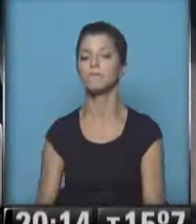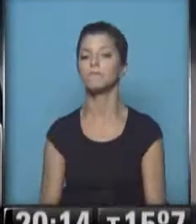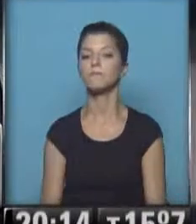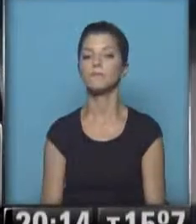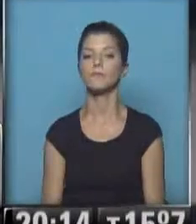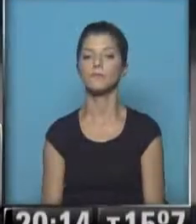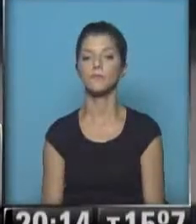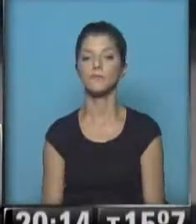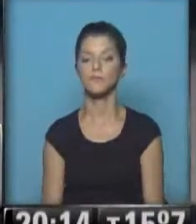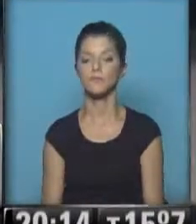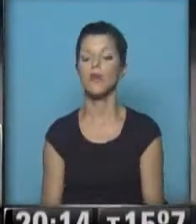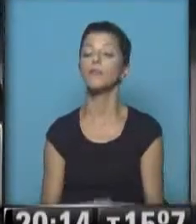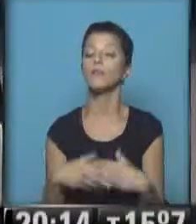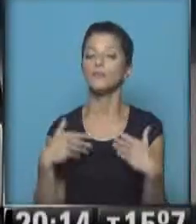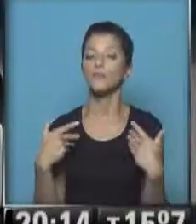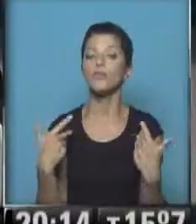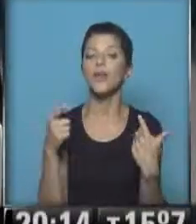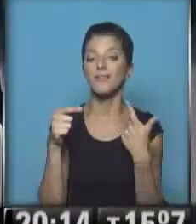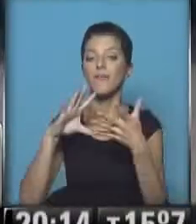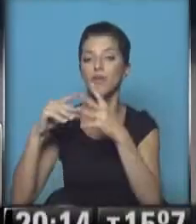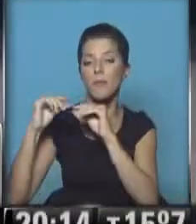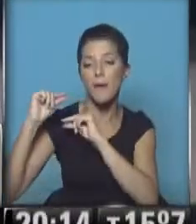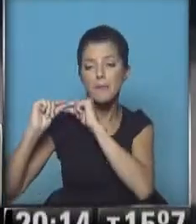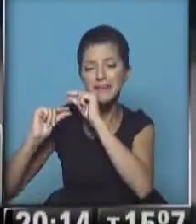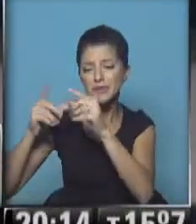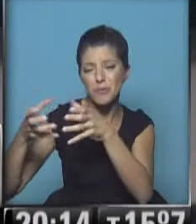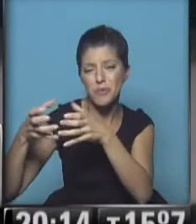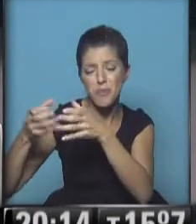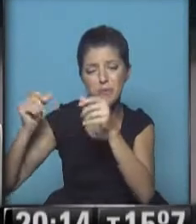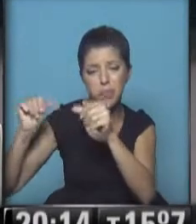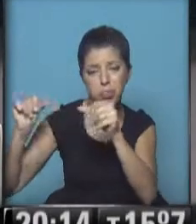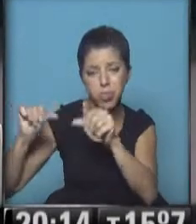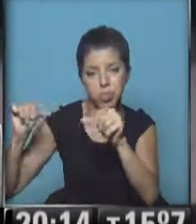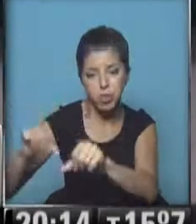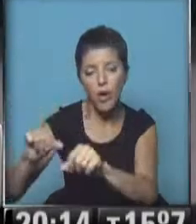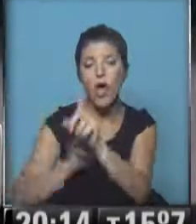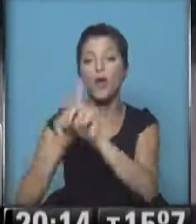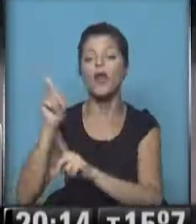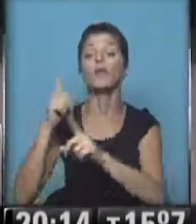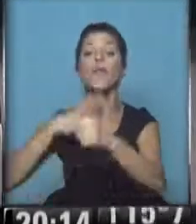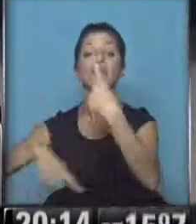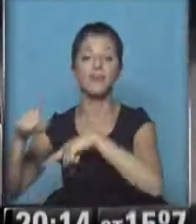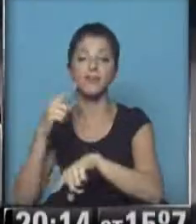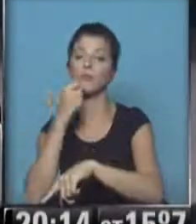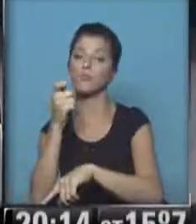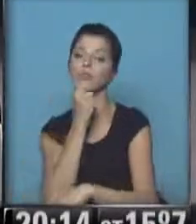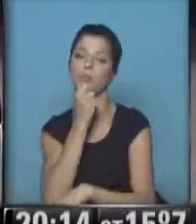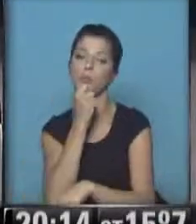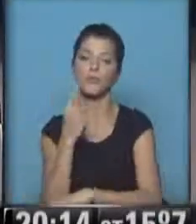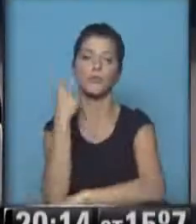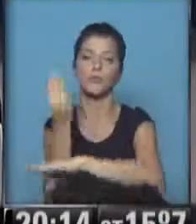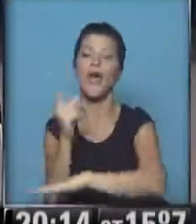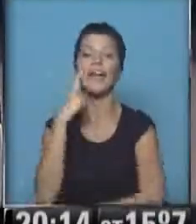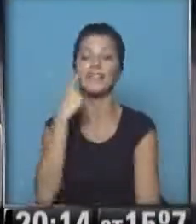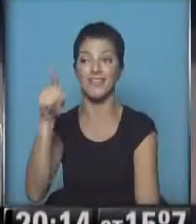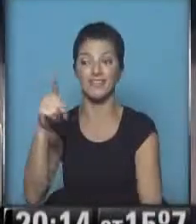este esta forma de desangrarse az con dirigentes que han ido algunos como jesús cariglino el intendente